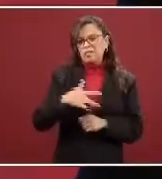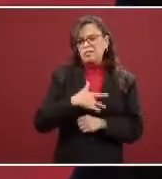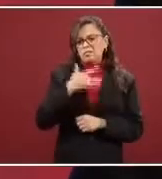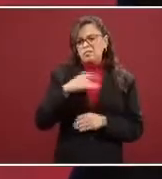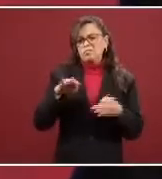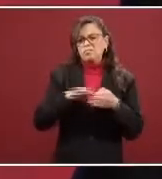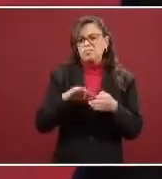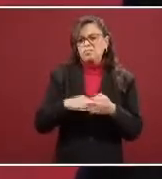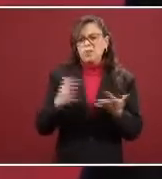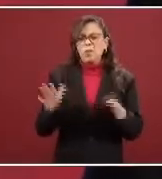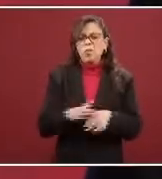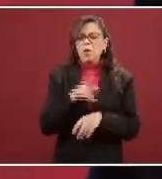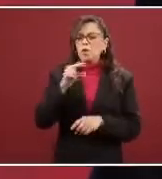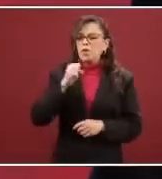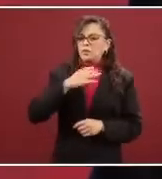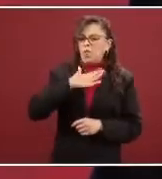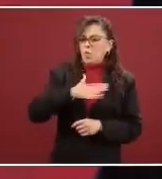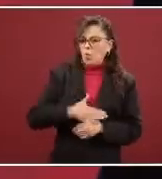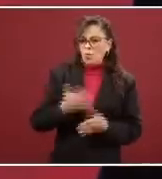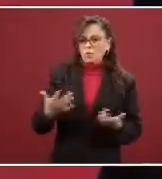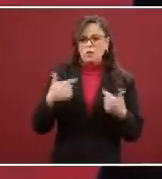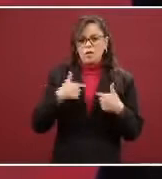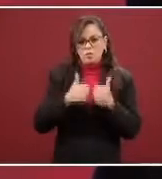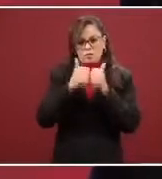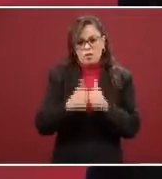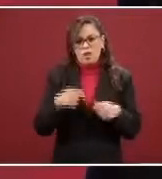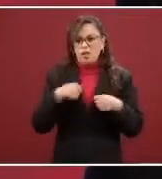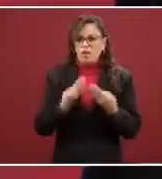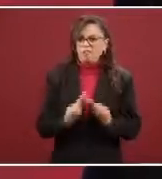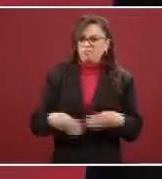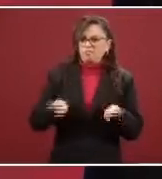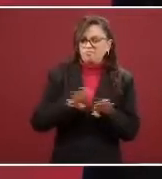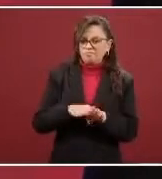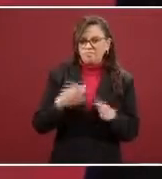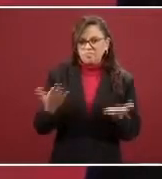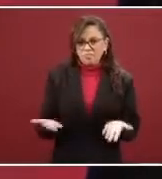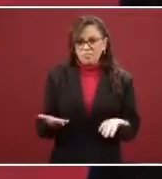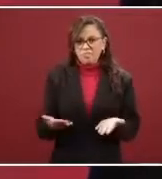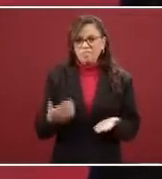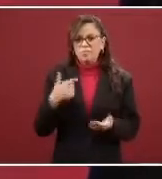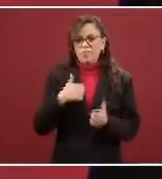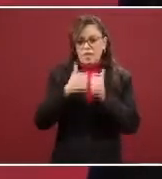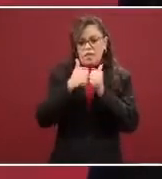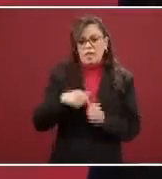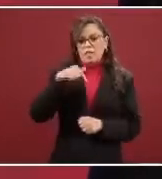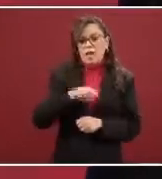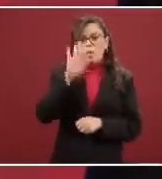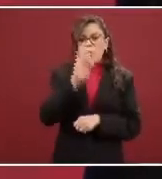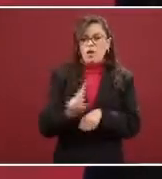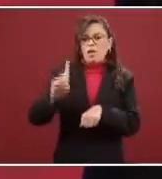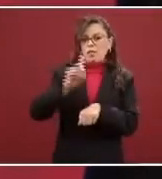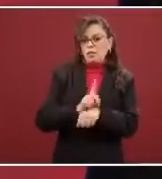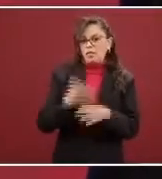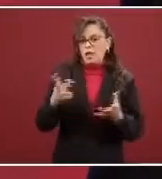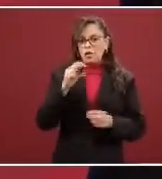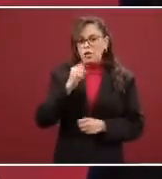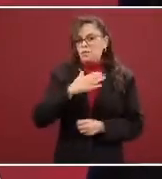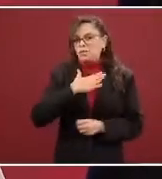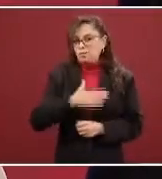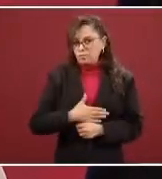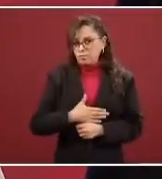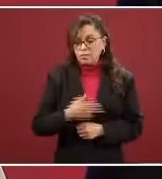es injusto que yo esté bajo resguardo, es injusto este aislamiento y es injusto esta cuarentena, y eso puede llevar también